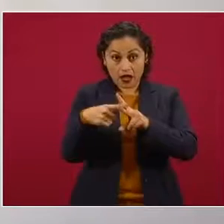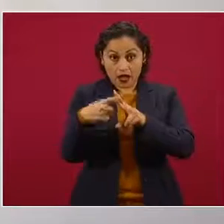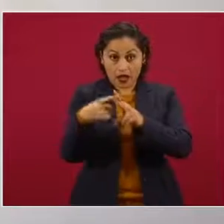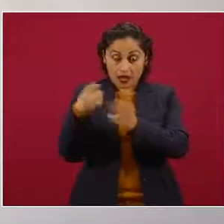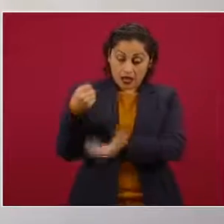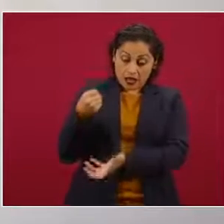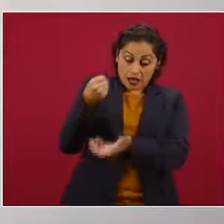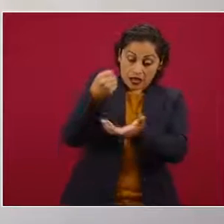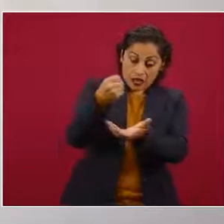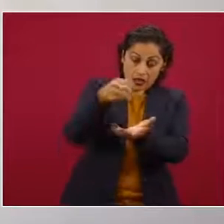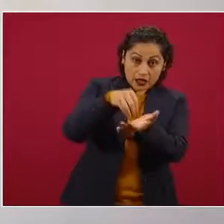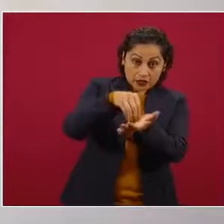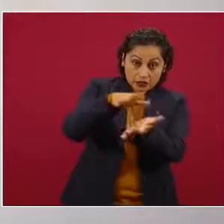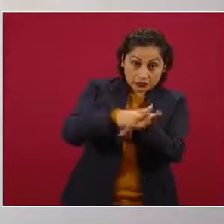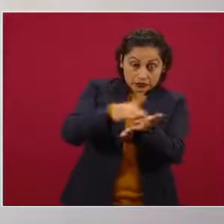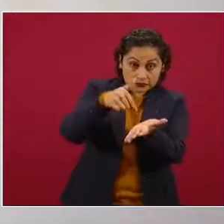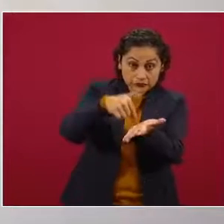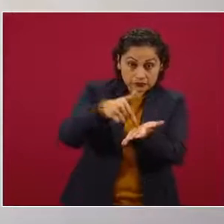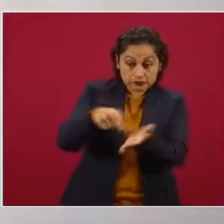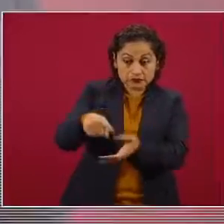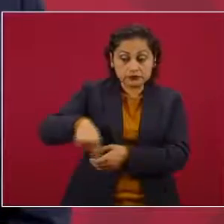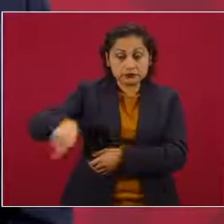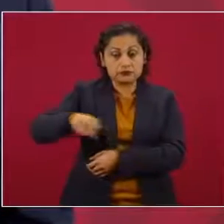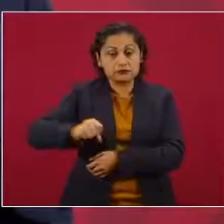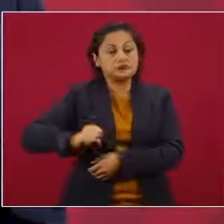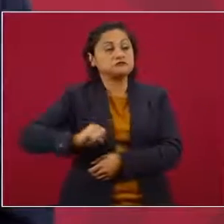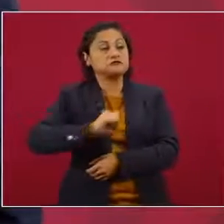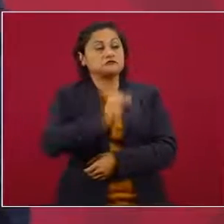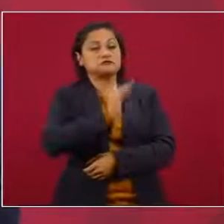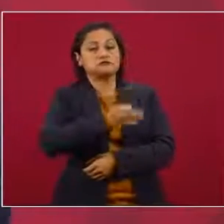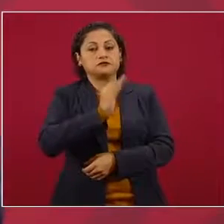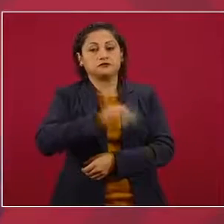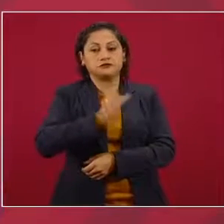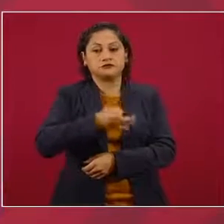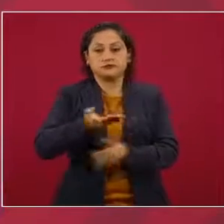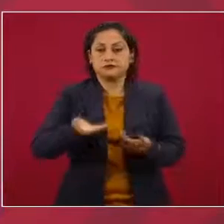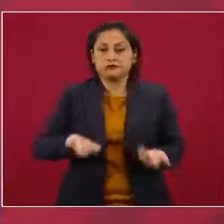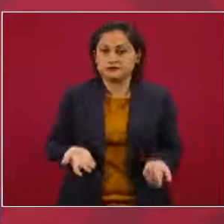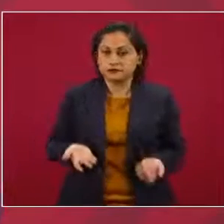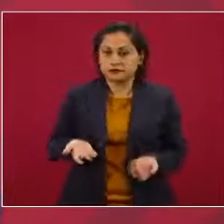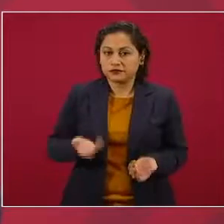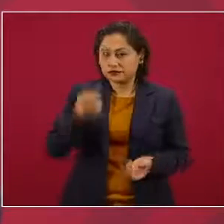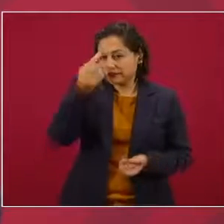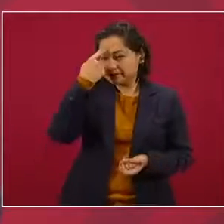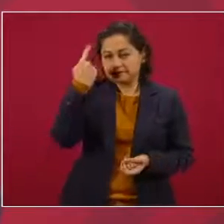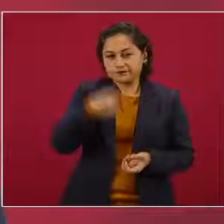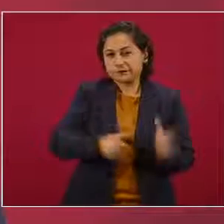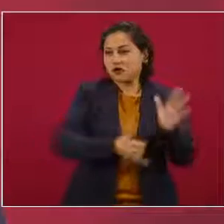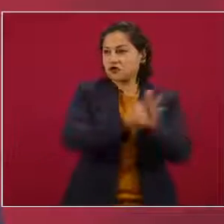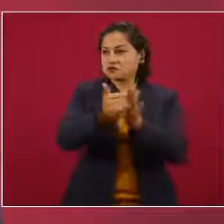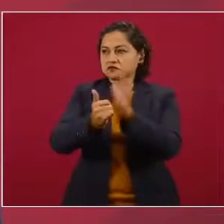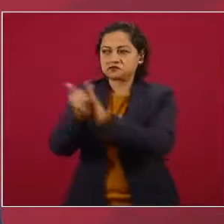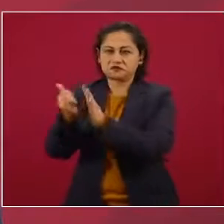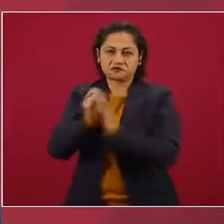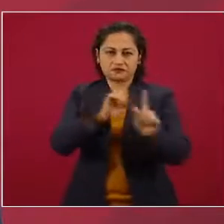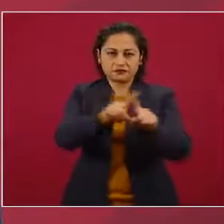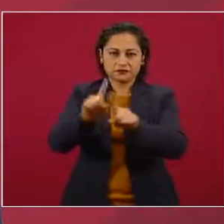a obras. Les dejaron siempre, en los últimos tiempos,